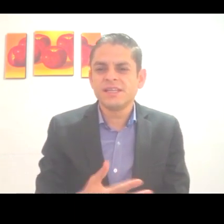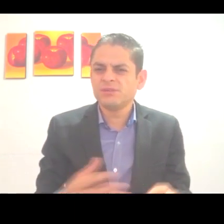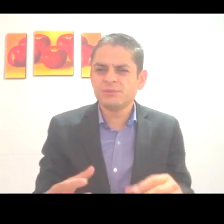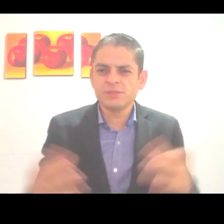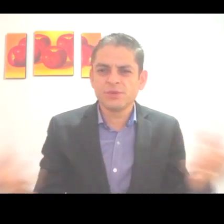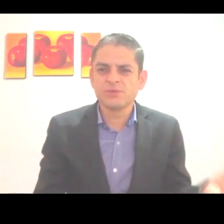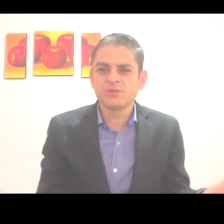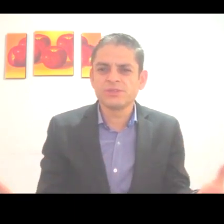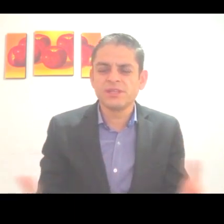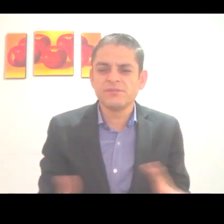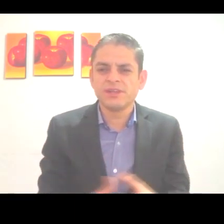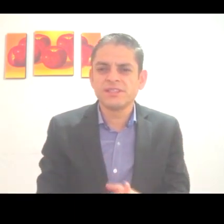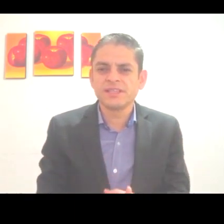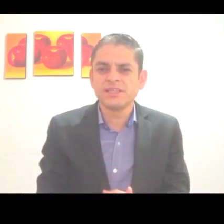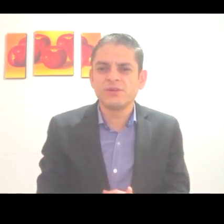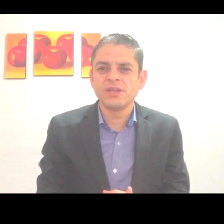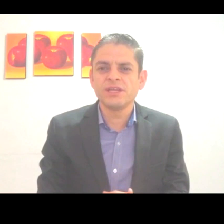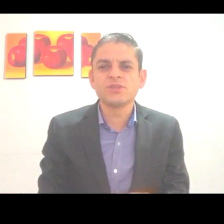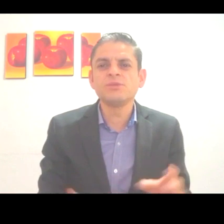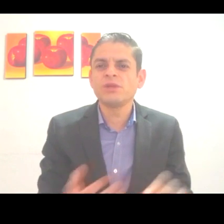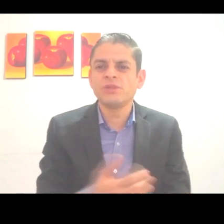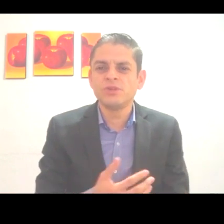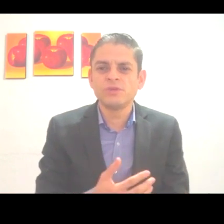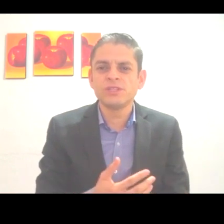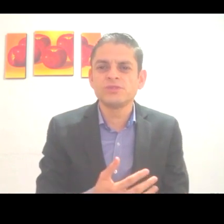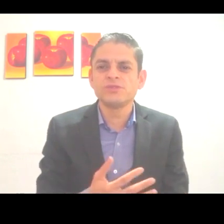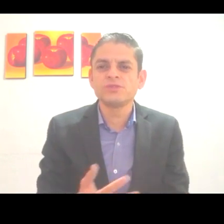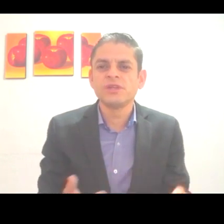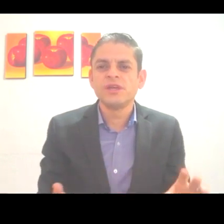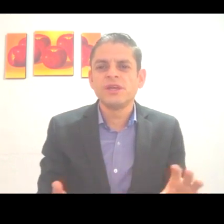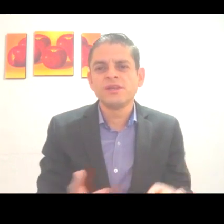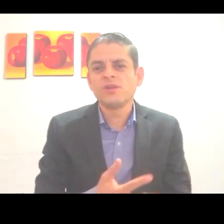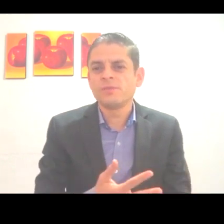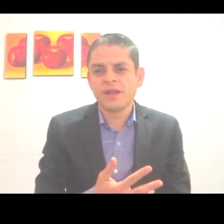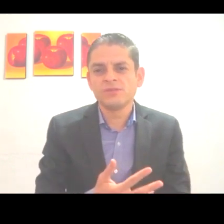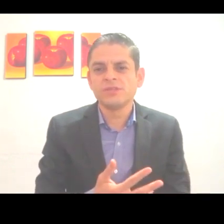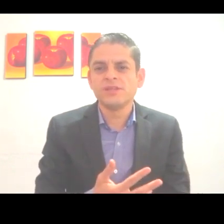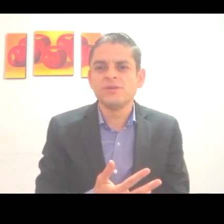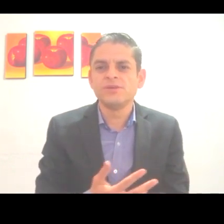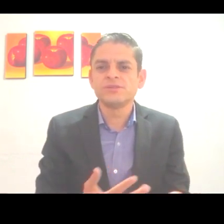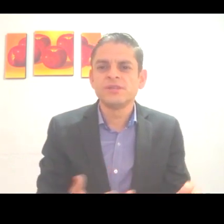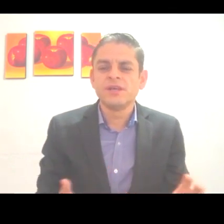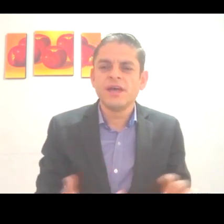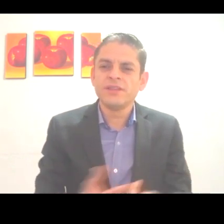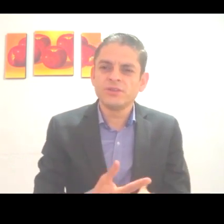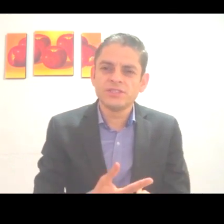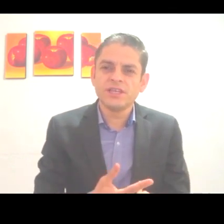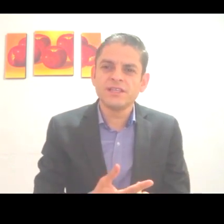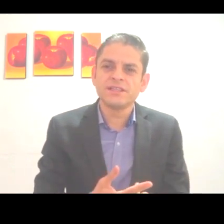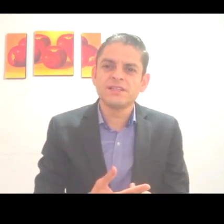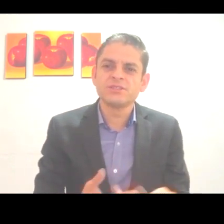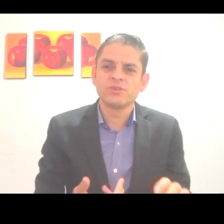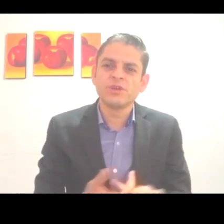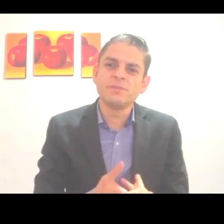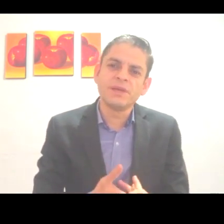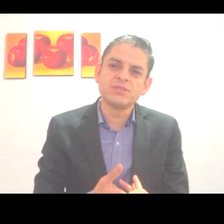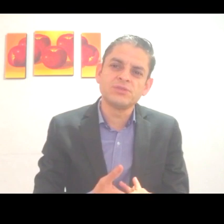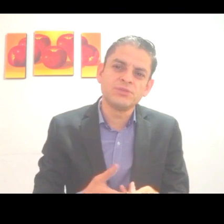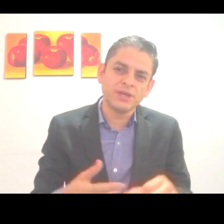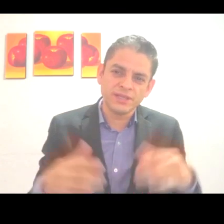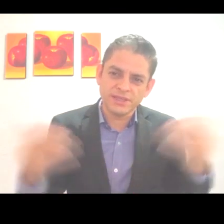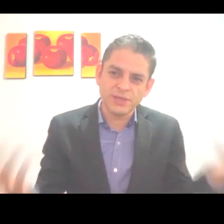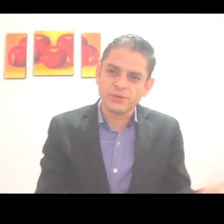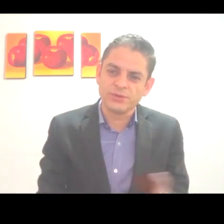y tenemos más productos en diferentes categorías como salud de los huesos, salud para los niños, antioxidantes, control de